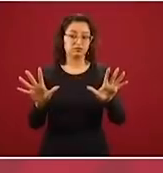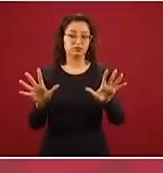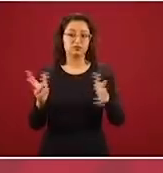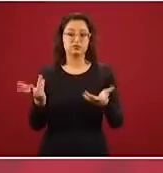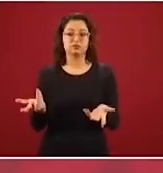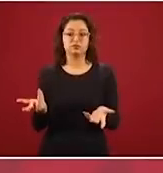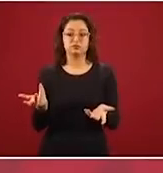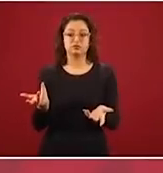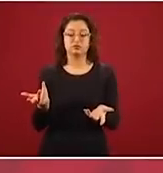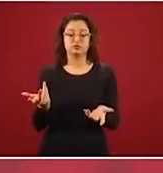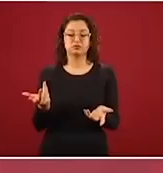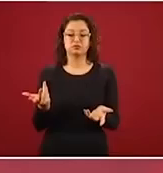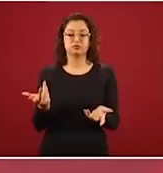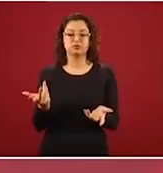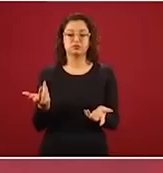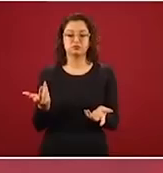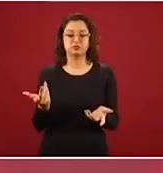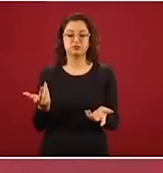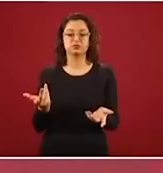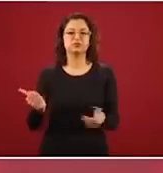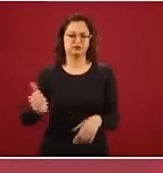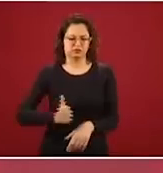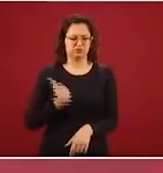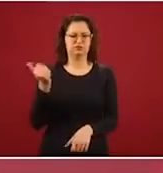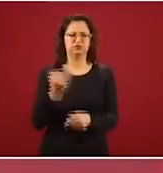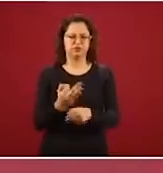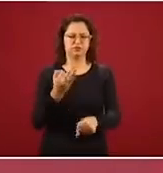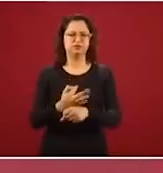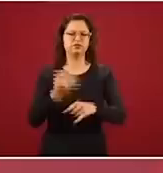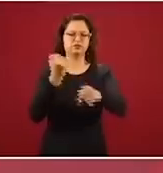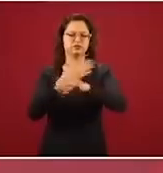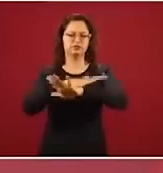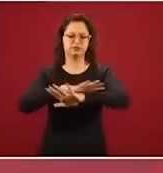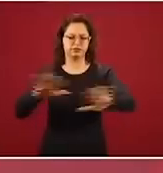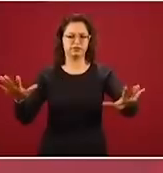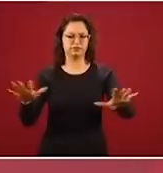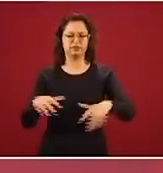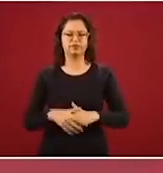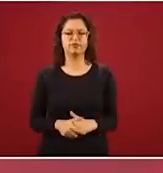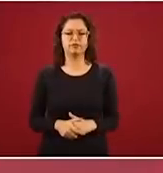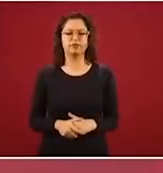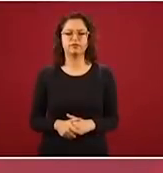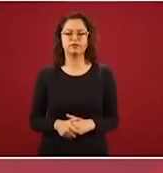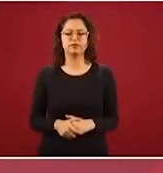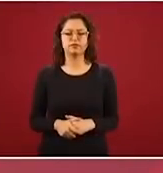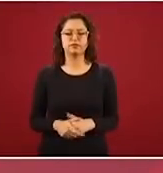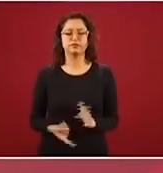Todavía se nos quedaron, y esto aquí aprovecho para decirlo, servidores